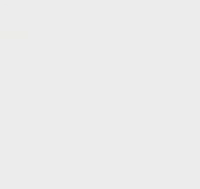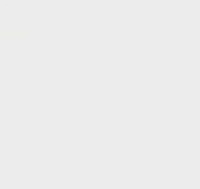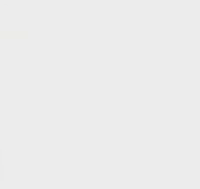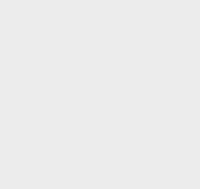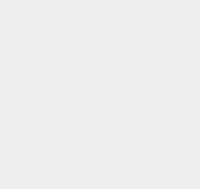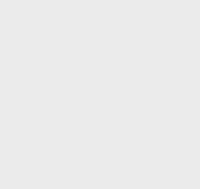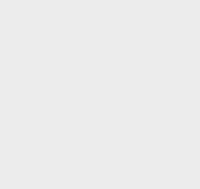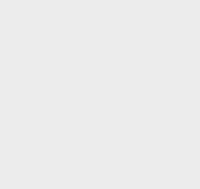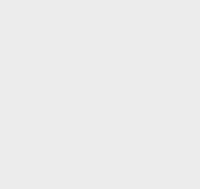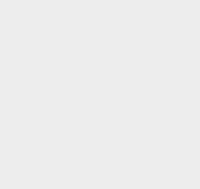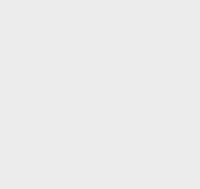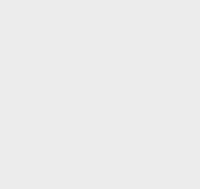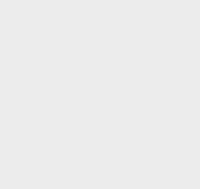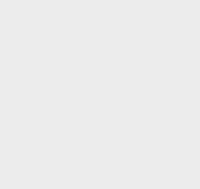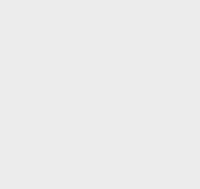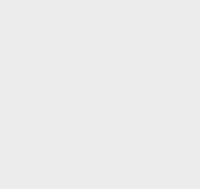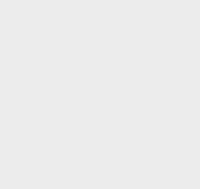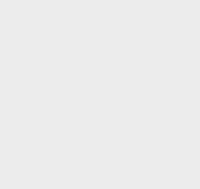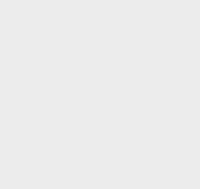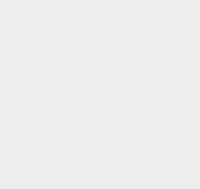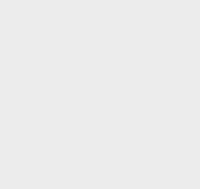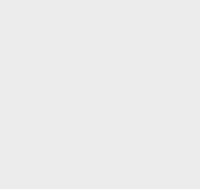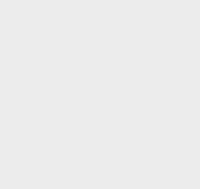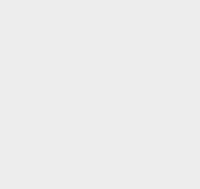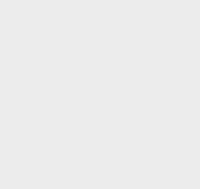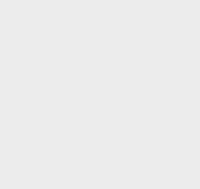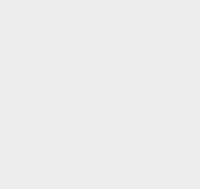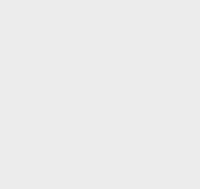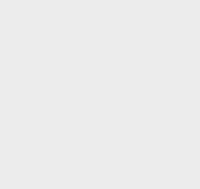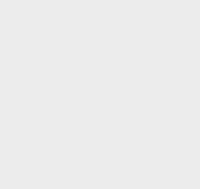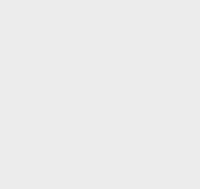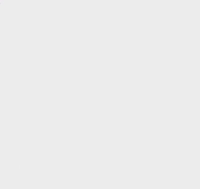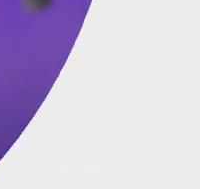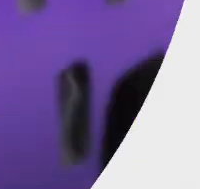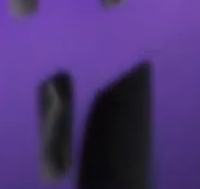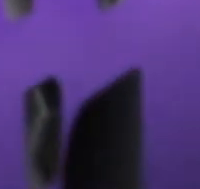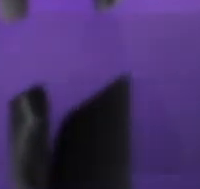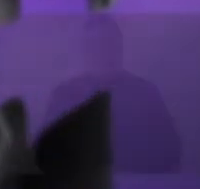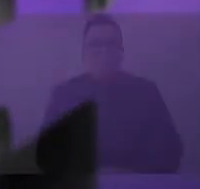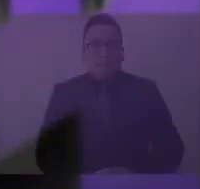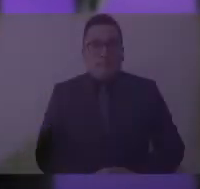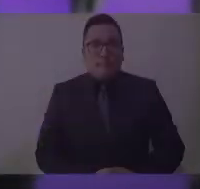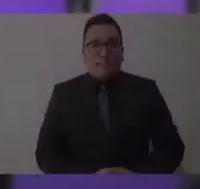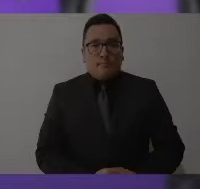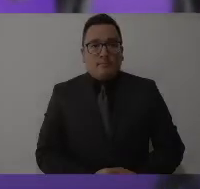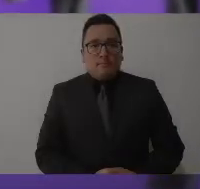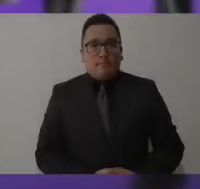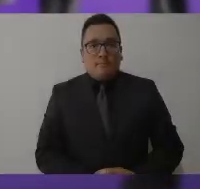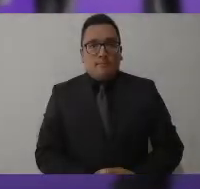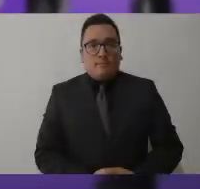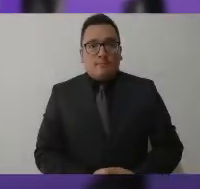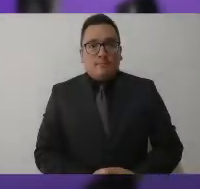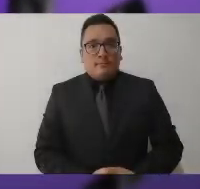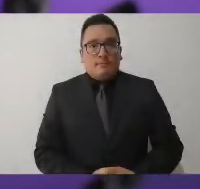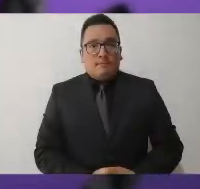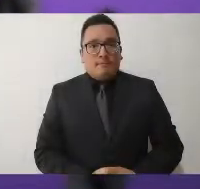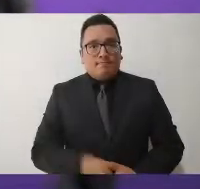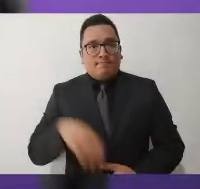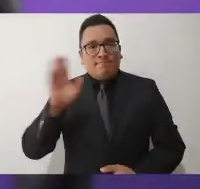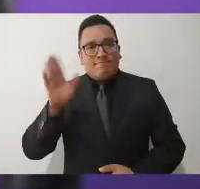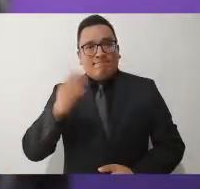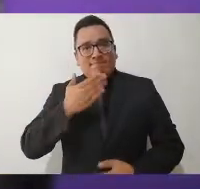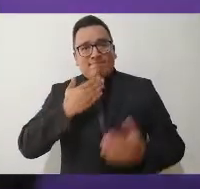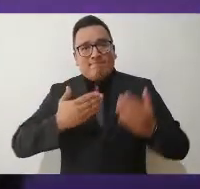electoral de Coahuila los temas democrático electorales al alcance de la ciudadanía